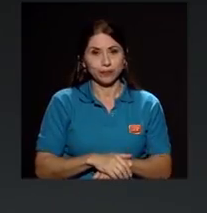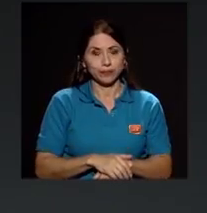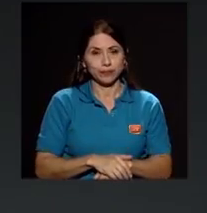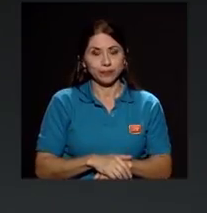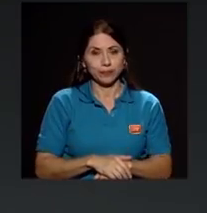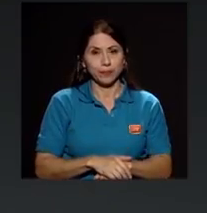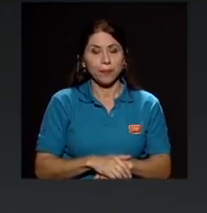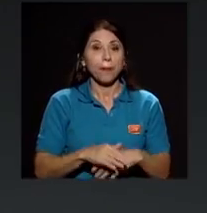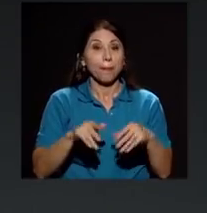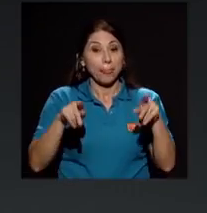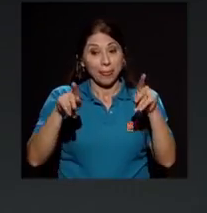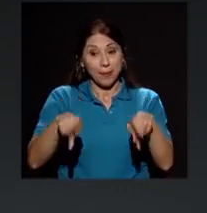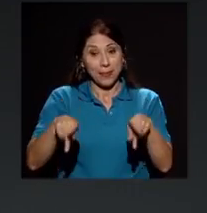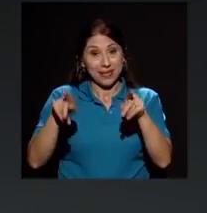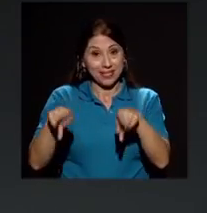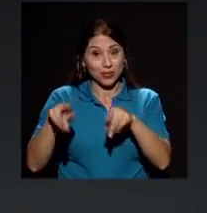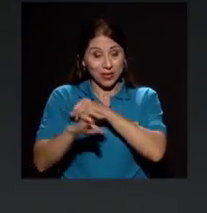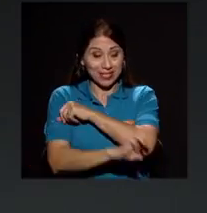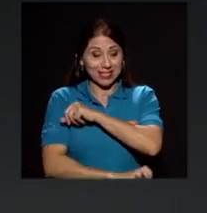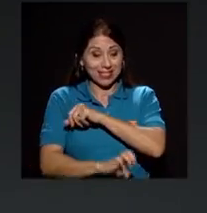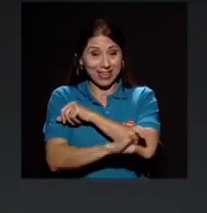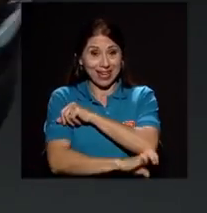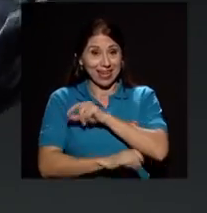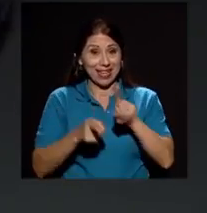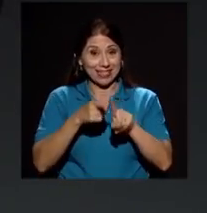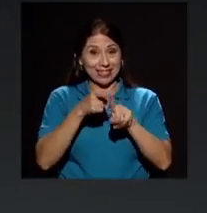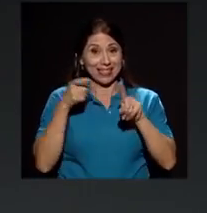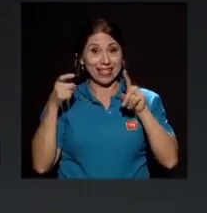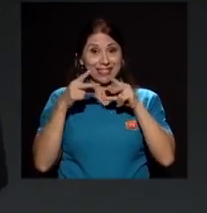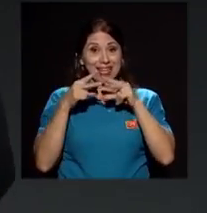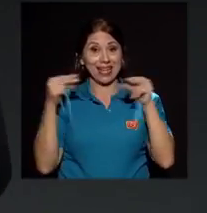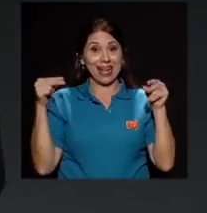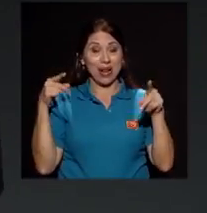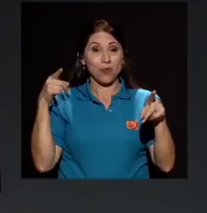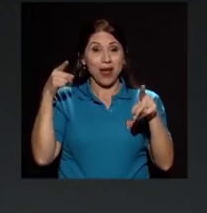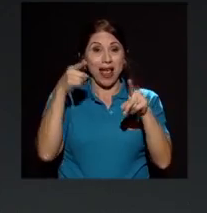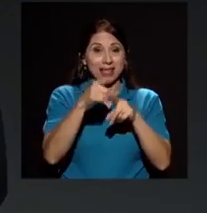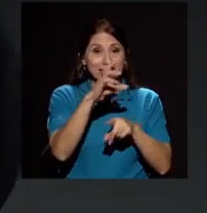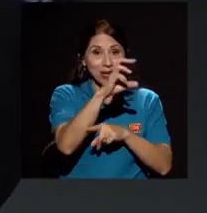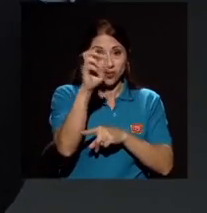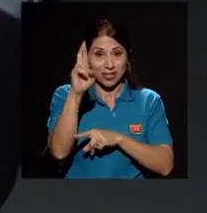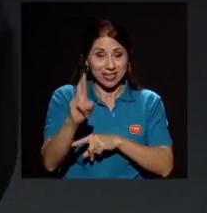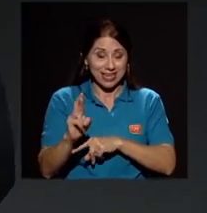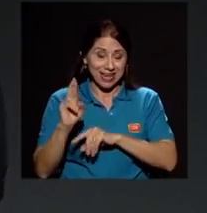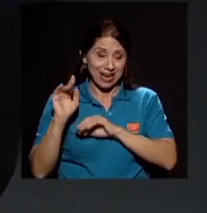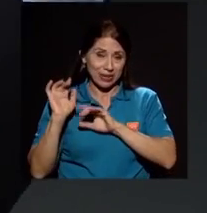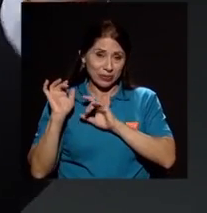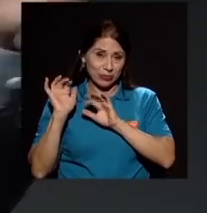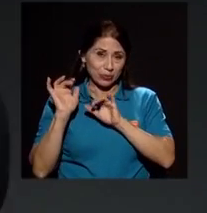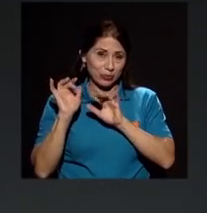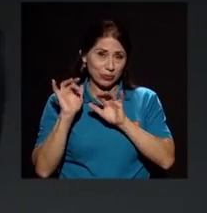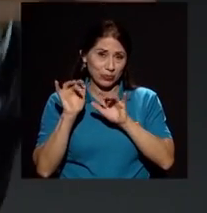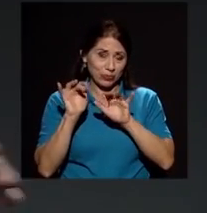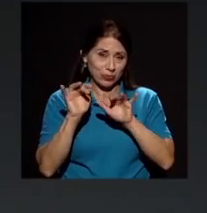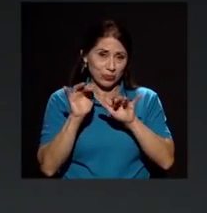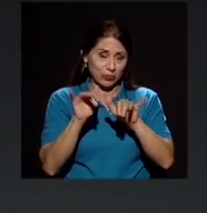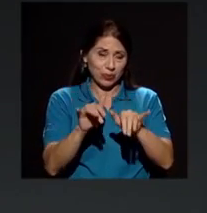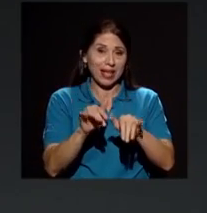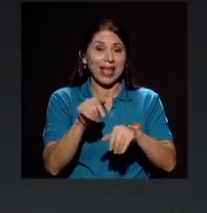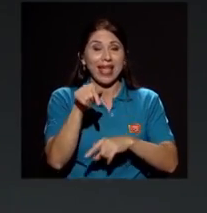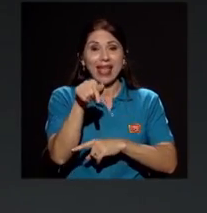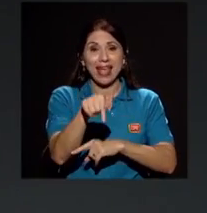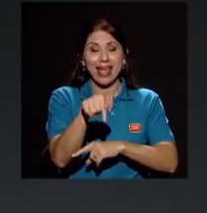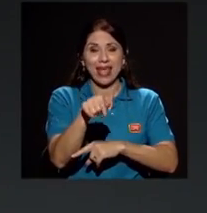que venían de nicaragua costa rica y constituían una actividad